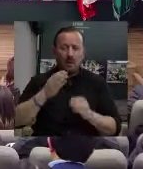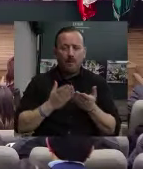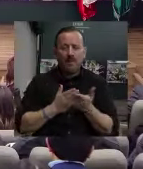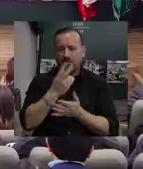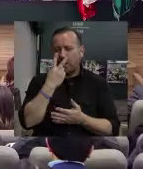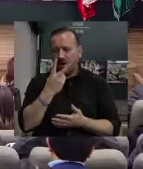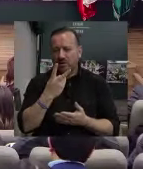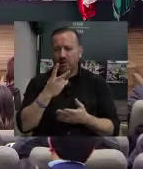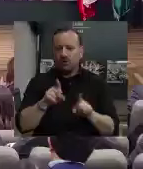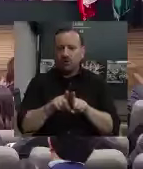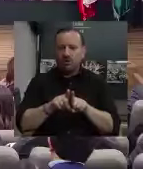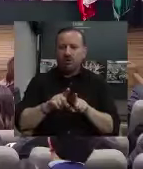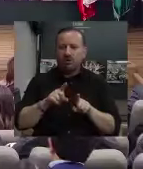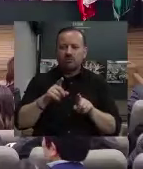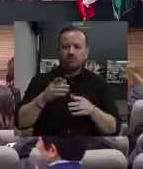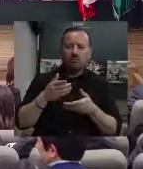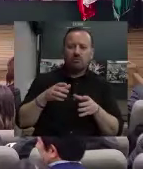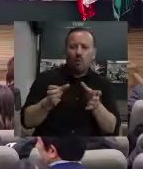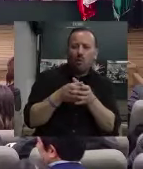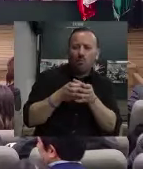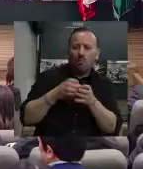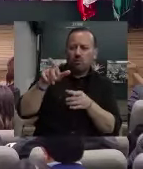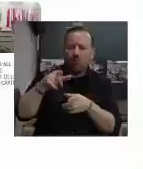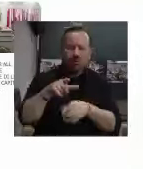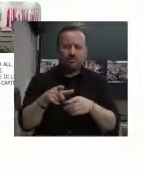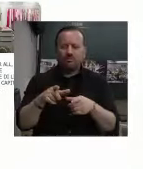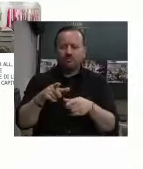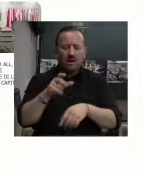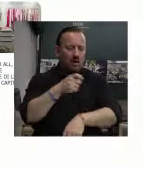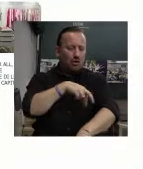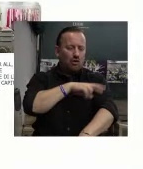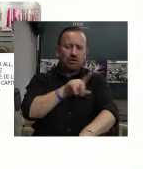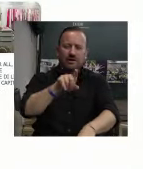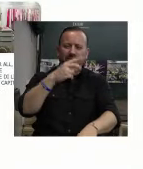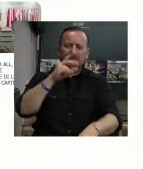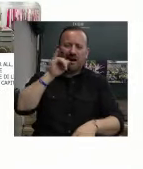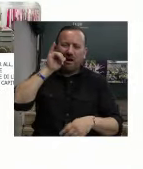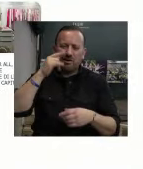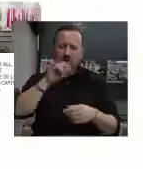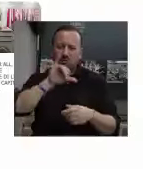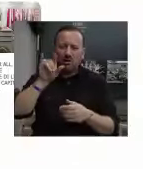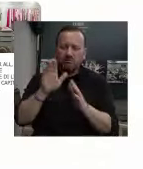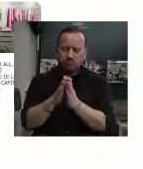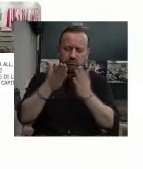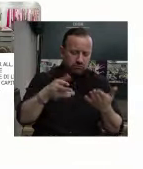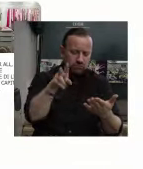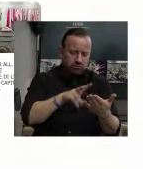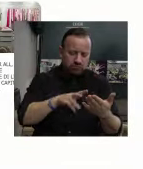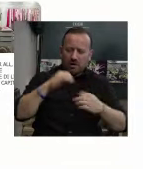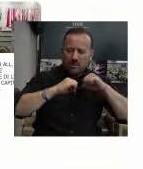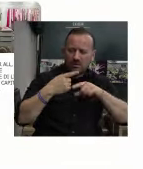cooperativas del norte de Italia algunos modelos del país Vasco eh luego junu saca un libro sobre las empresas